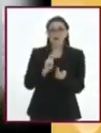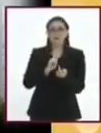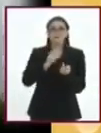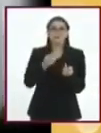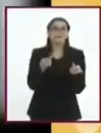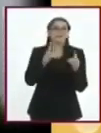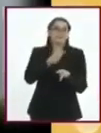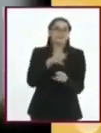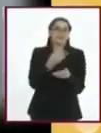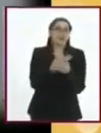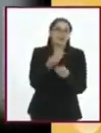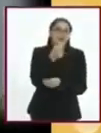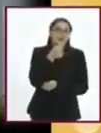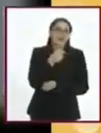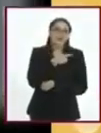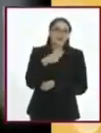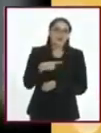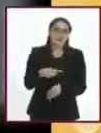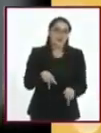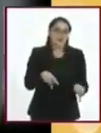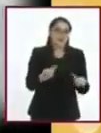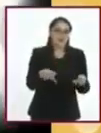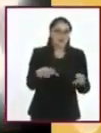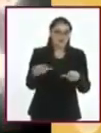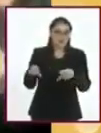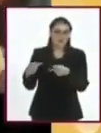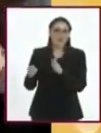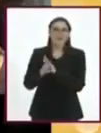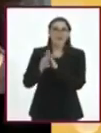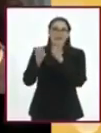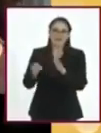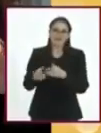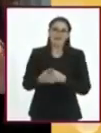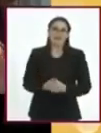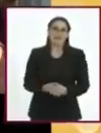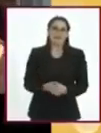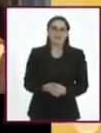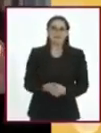vendiendo para hacer, por ejemplo, centros